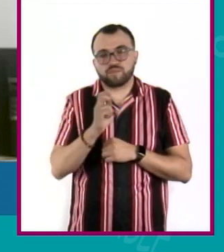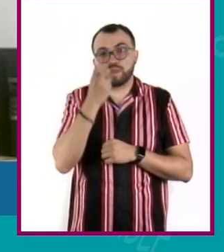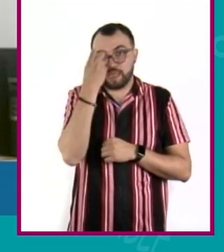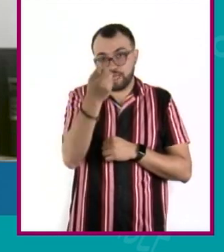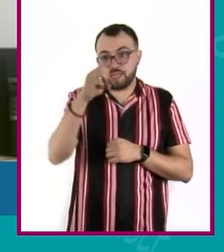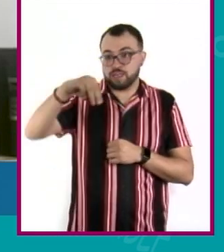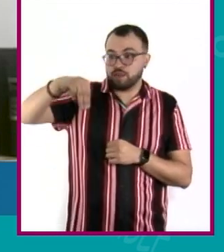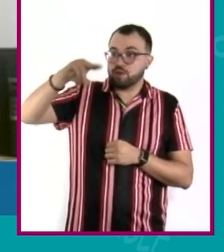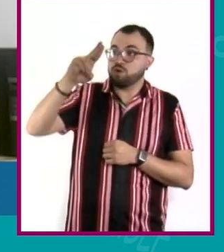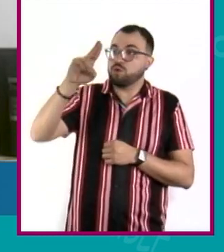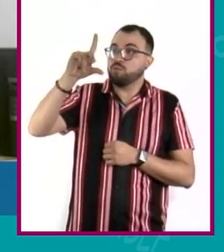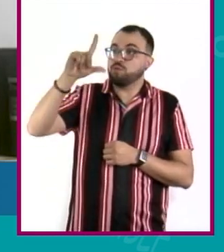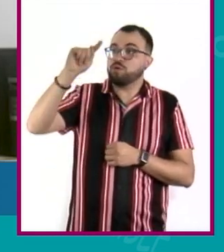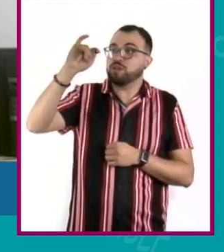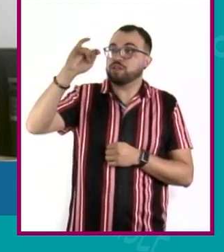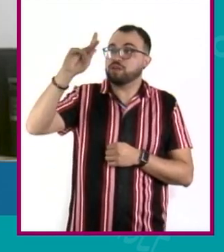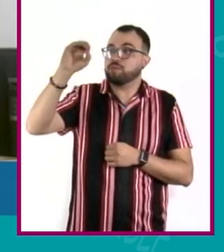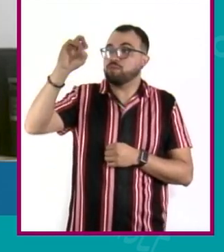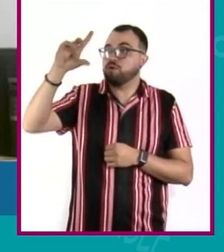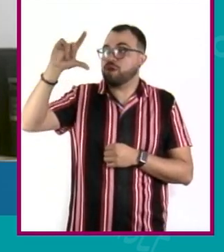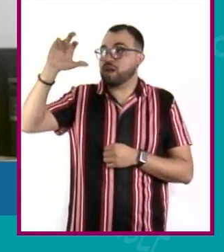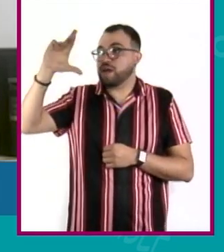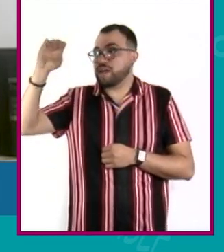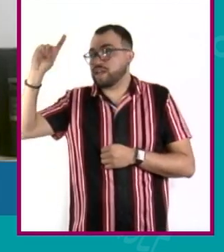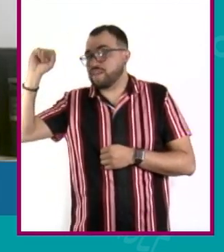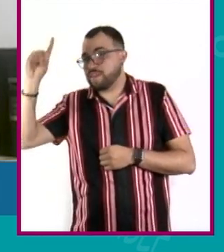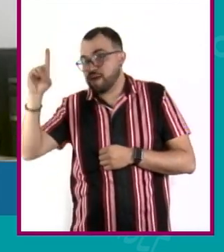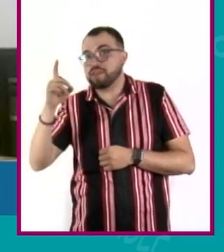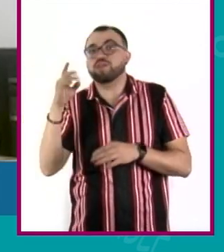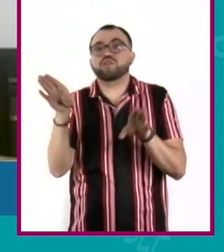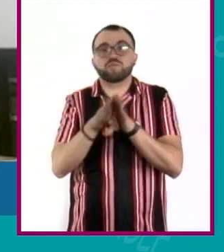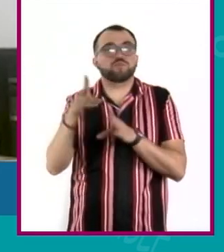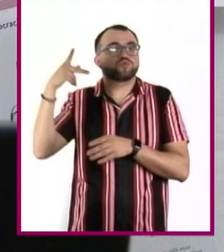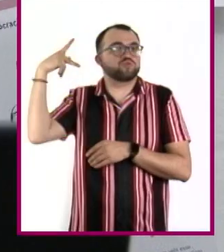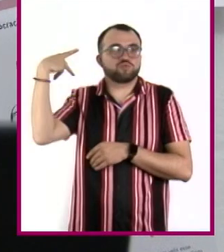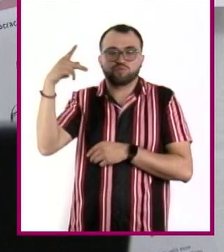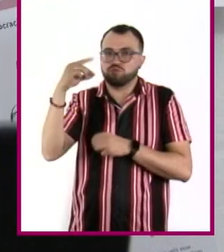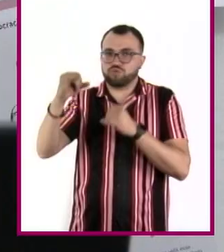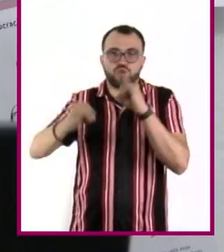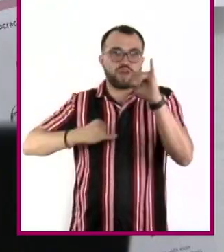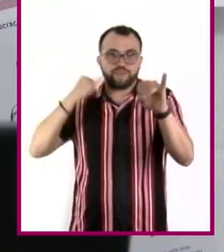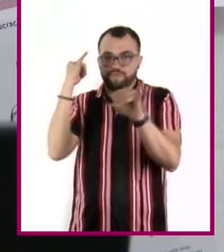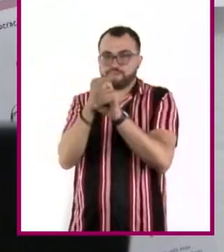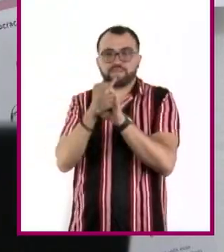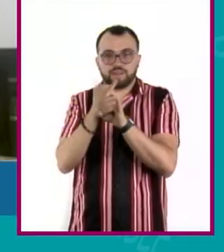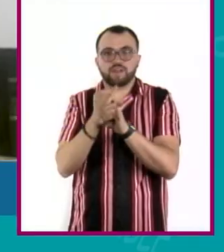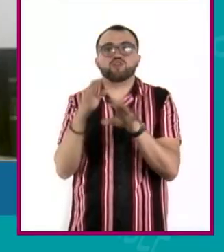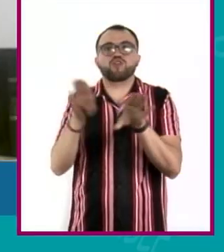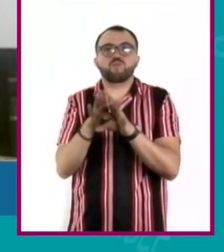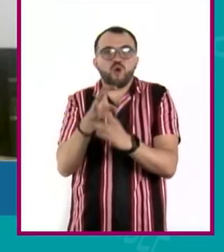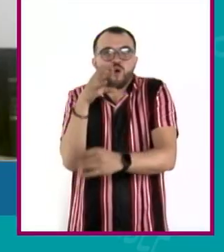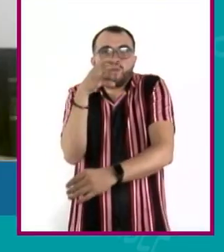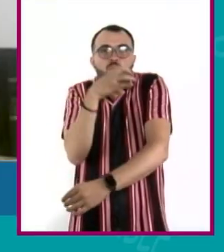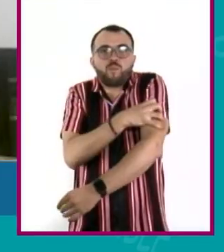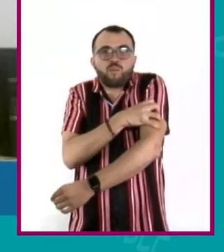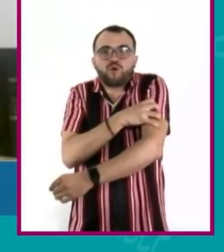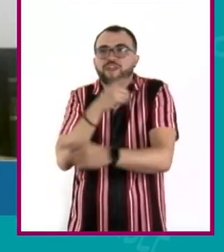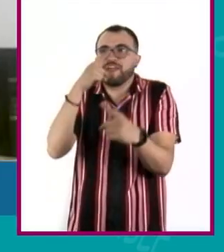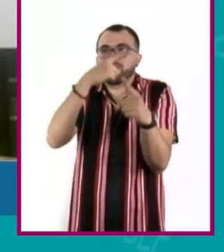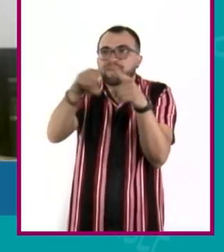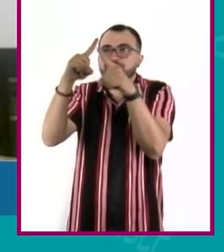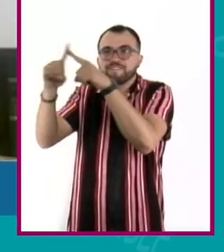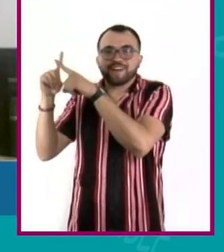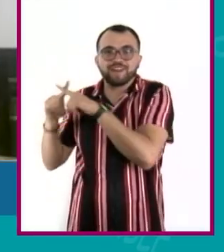nivel internacional. Se entiende pues como múltiples polos de poder en el escenario internacional. Sin embargo, no hay